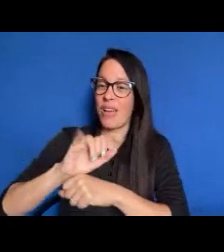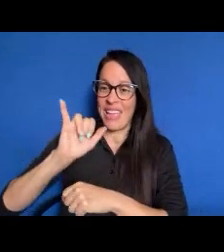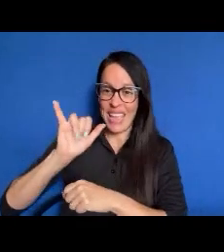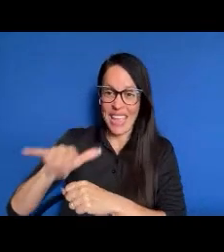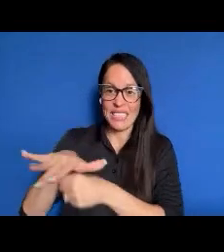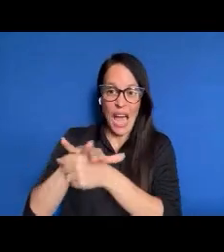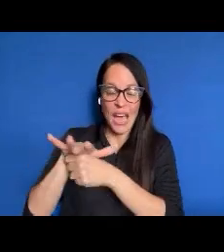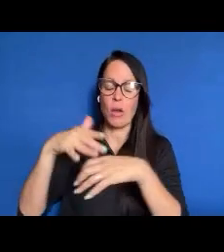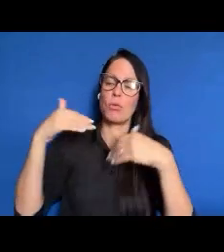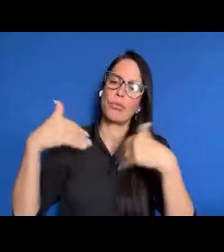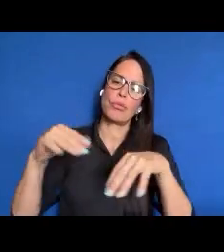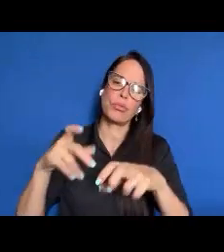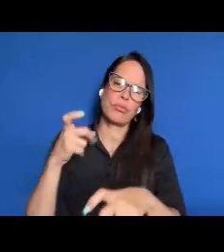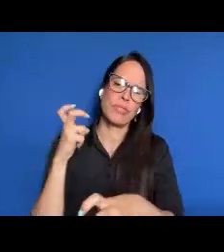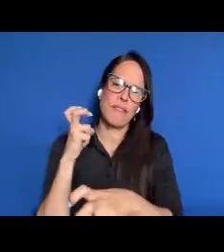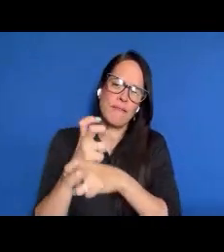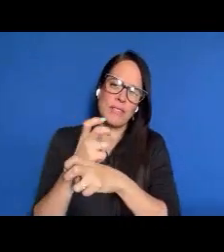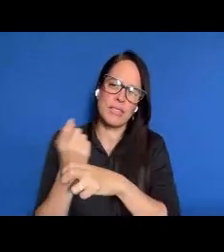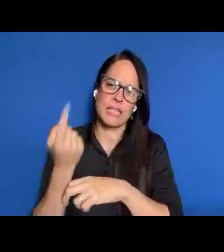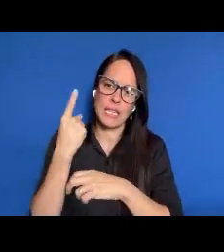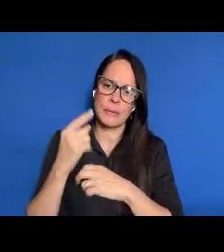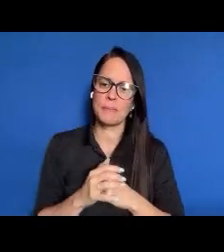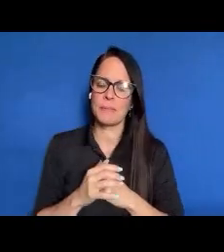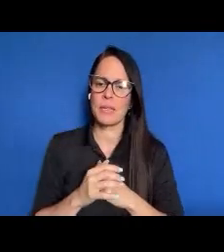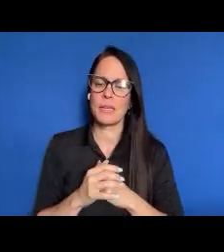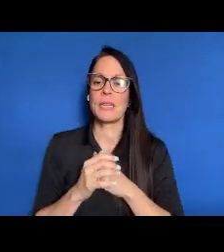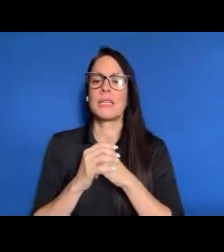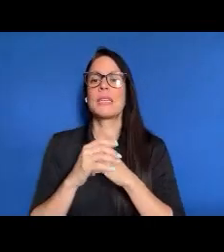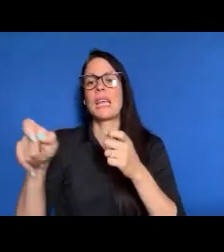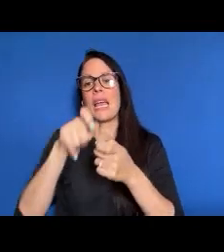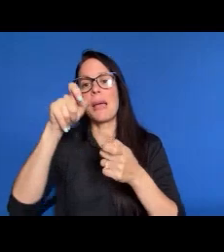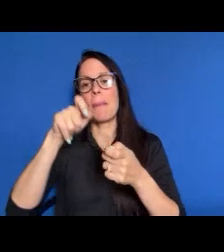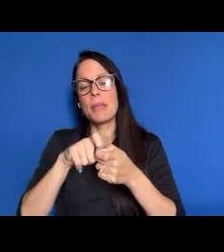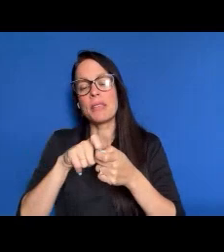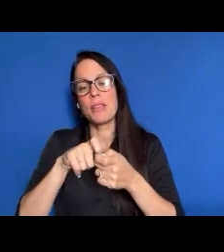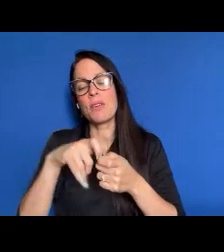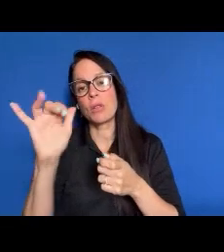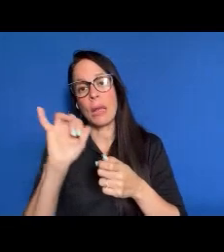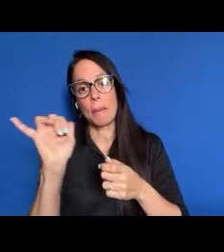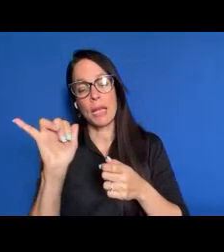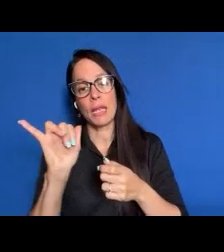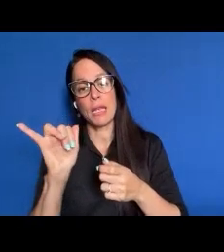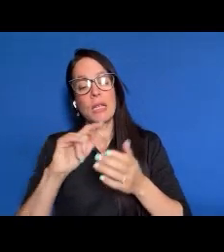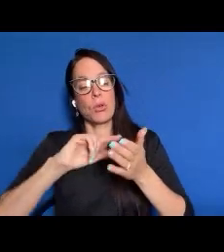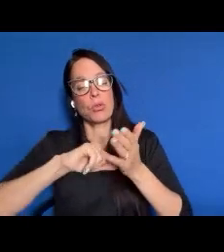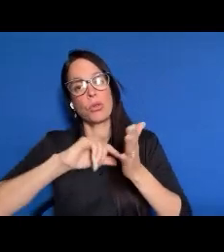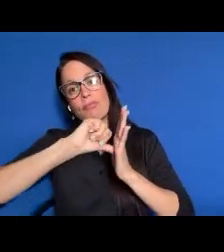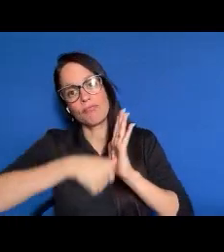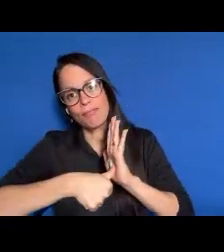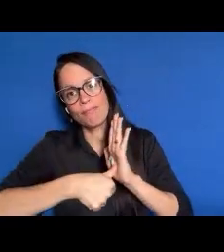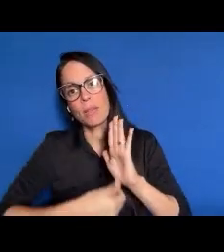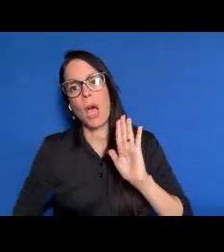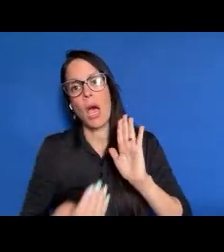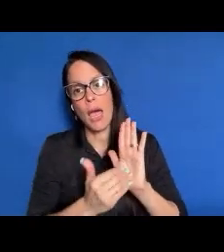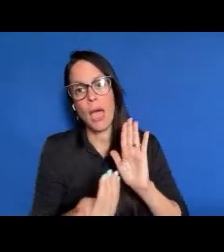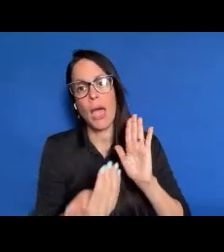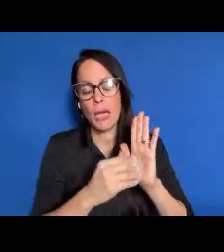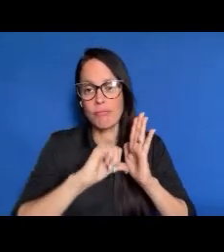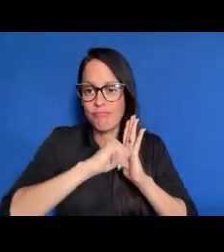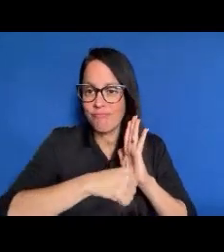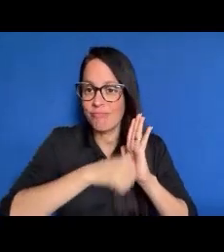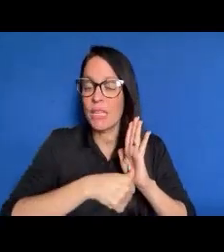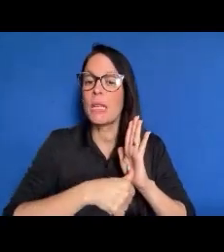comprender. Ser específicos en la población. ¿Y por qué lo recalcamos? Porque todo nuestro